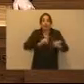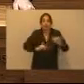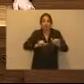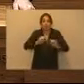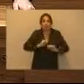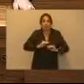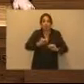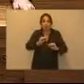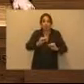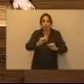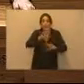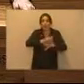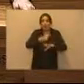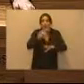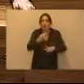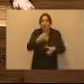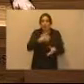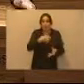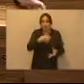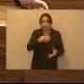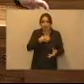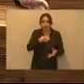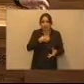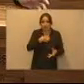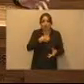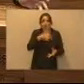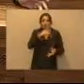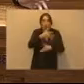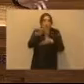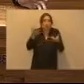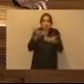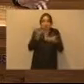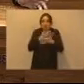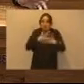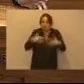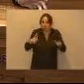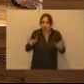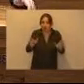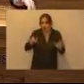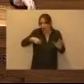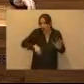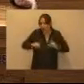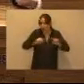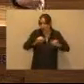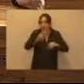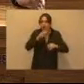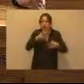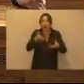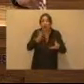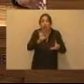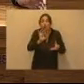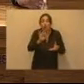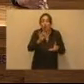a criterio médico en un momento determinado por el motivo que considere el profesional sanitario o